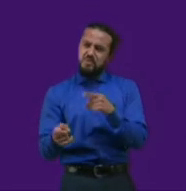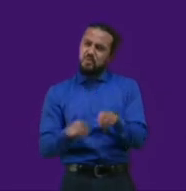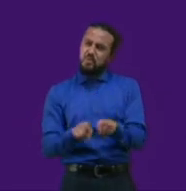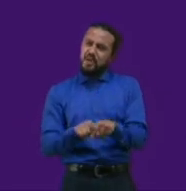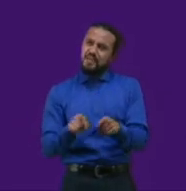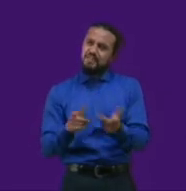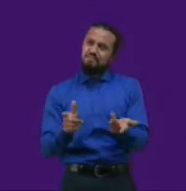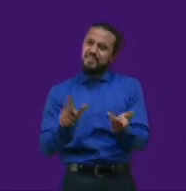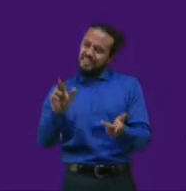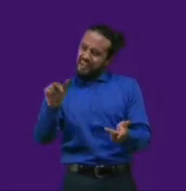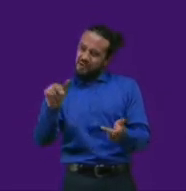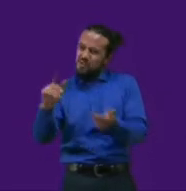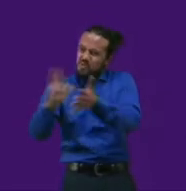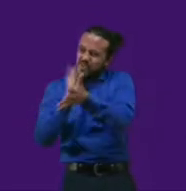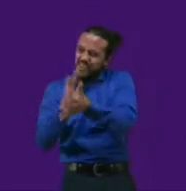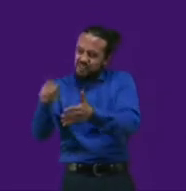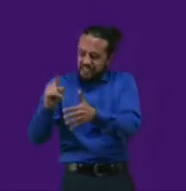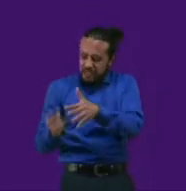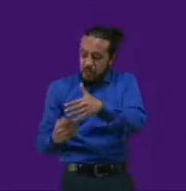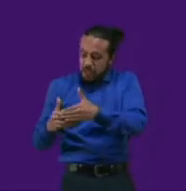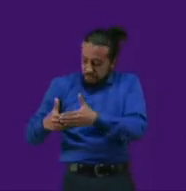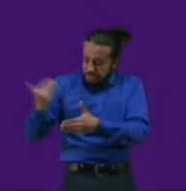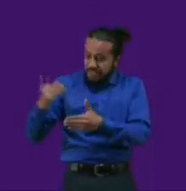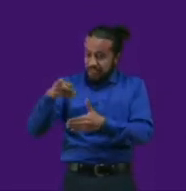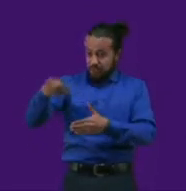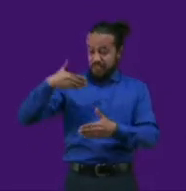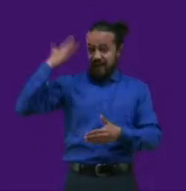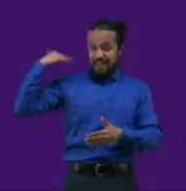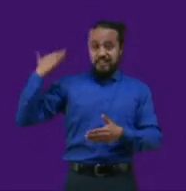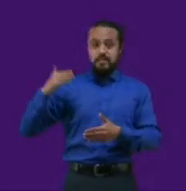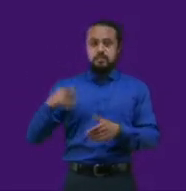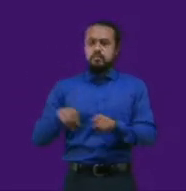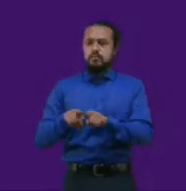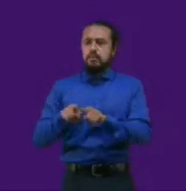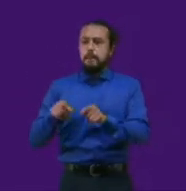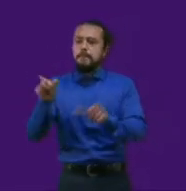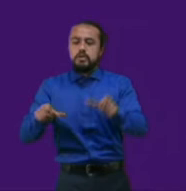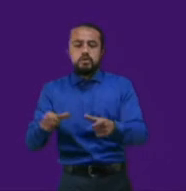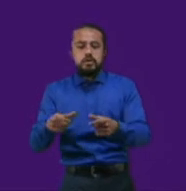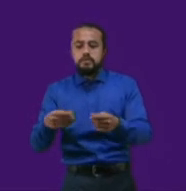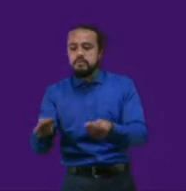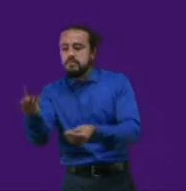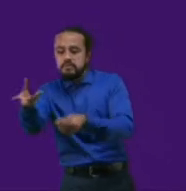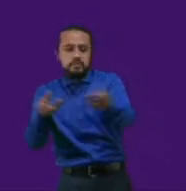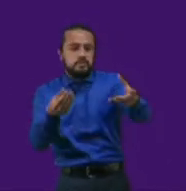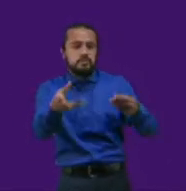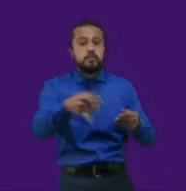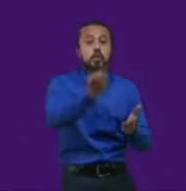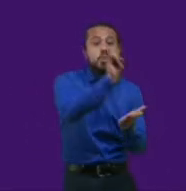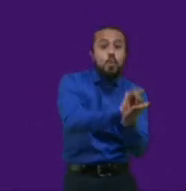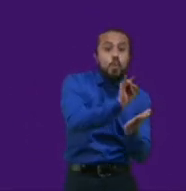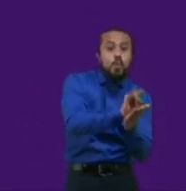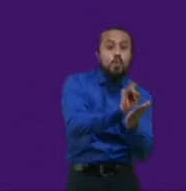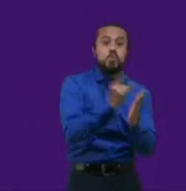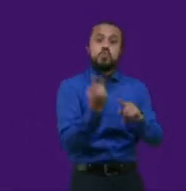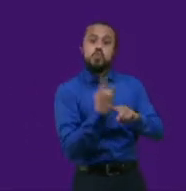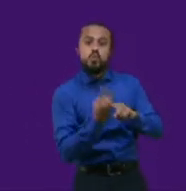Cuéntanos de ahí, de ese momento en el cual tú salías a entregarle donas a la gente para que bajara la aplicación y empezara a